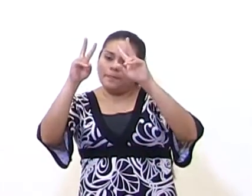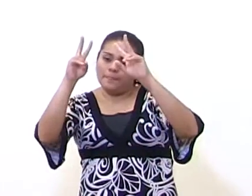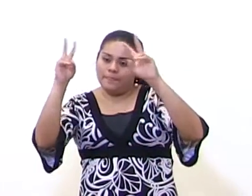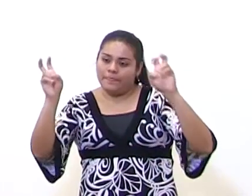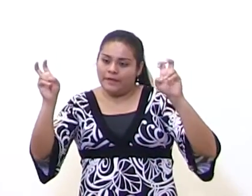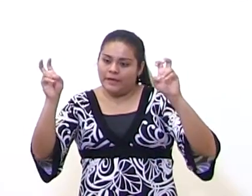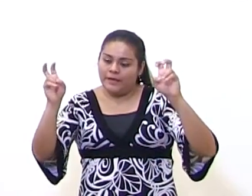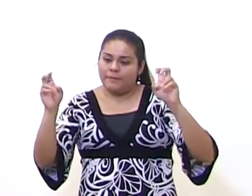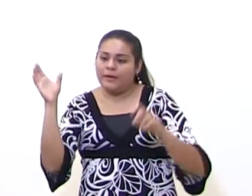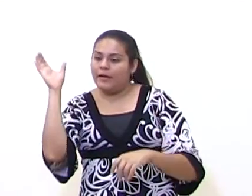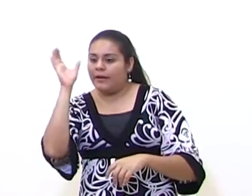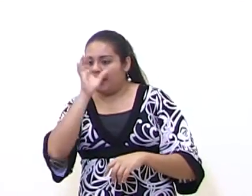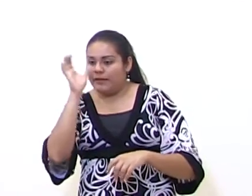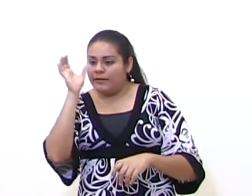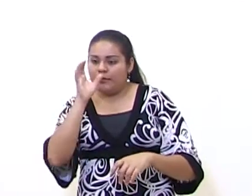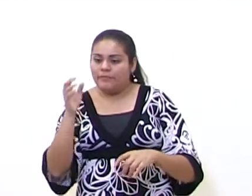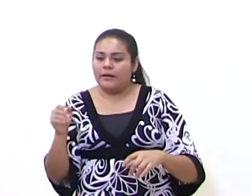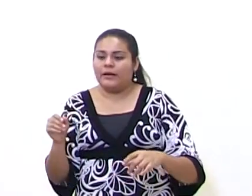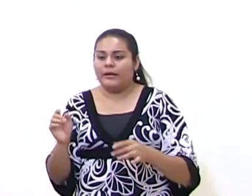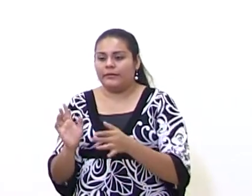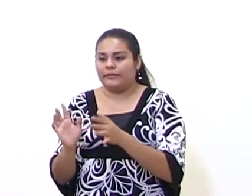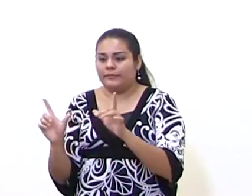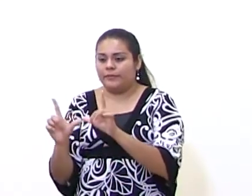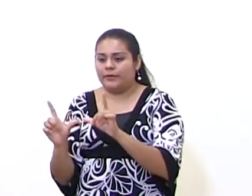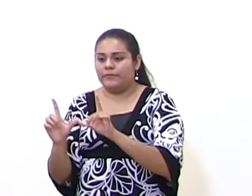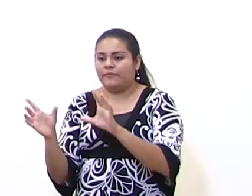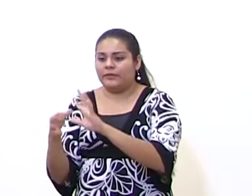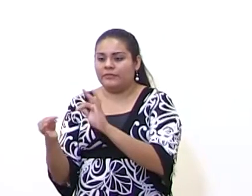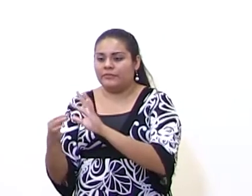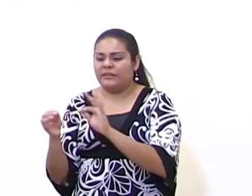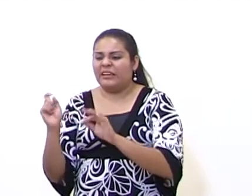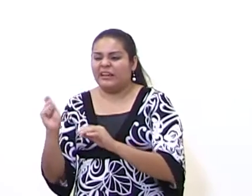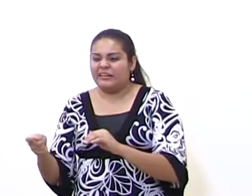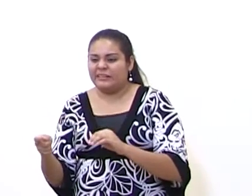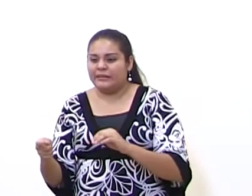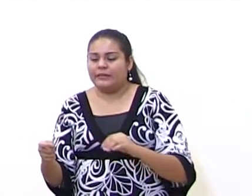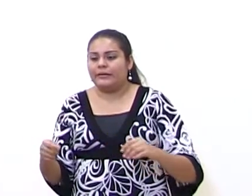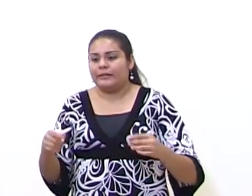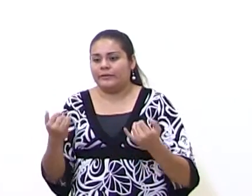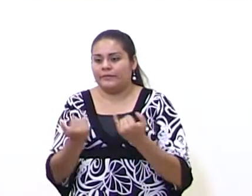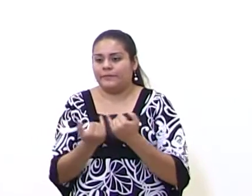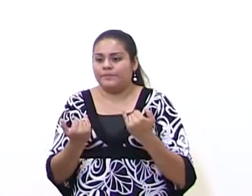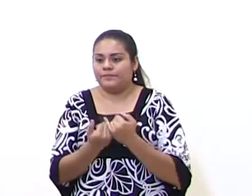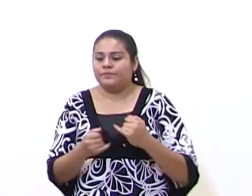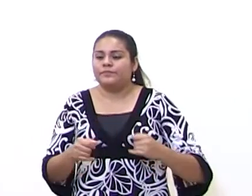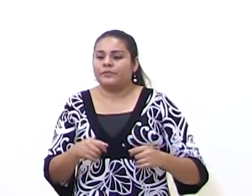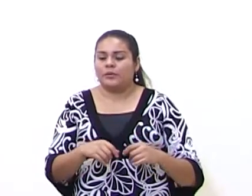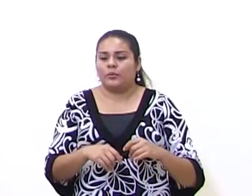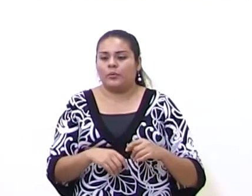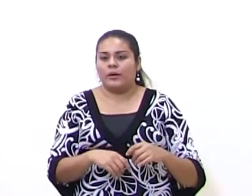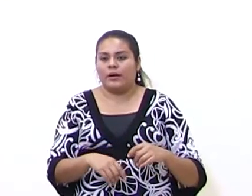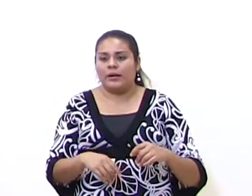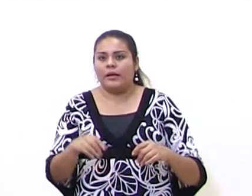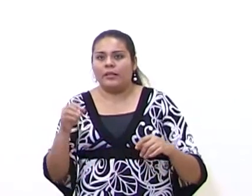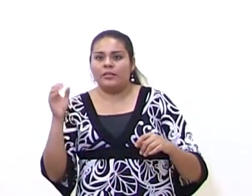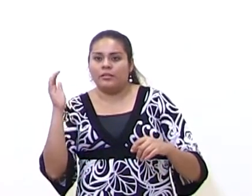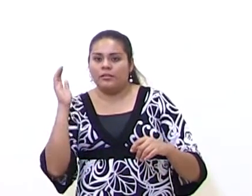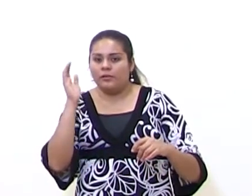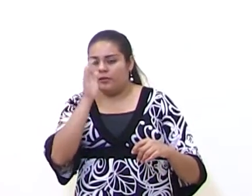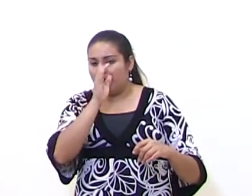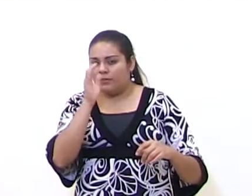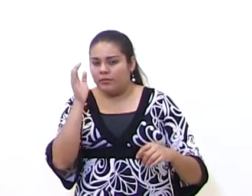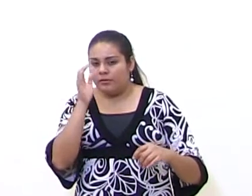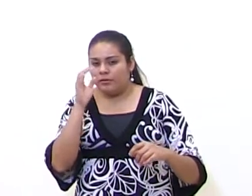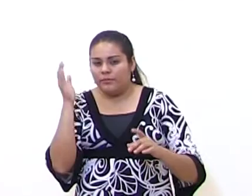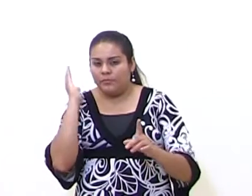de un producto comparado con otro, o bien lo que se quedó en tu mente o de tus